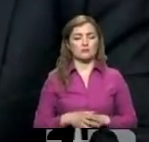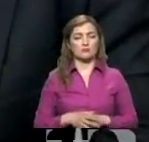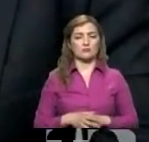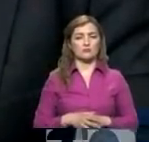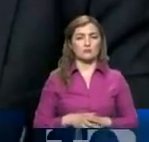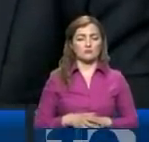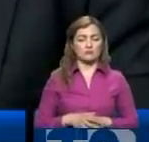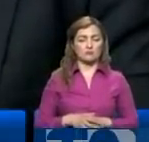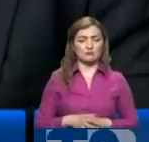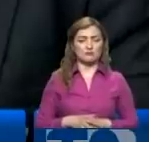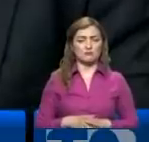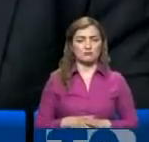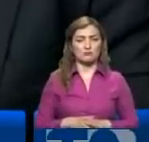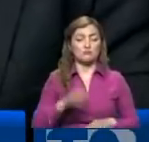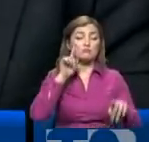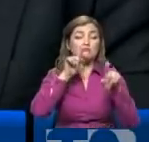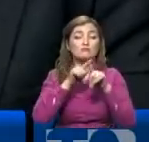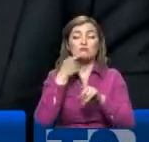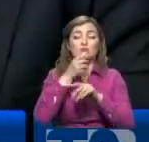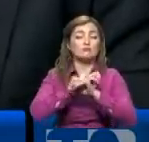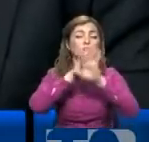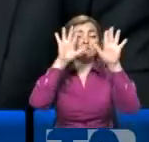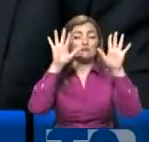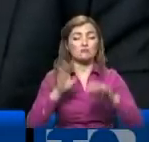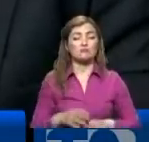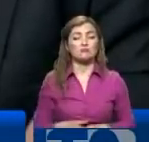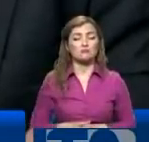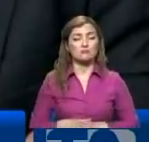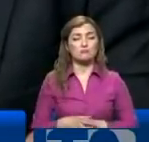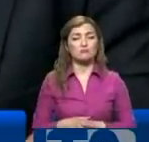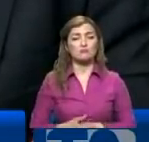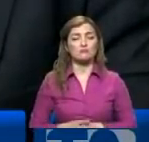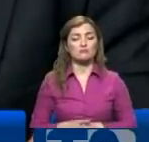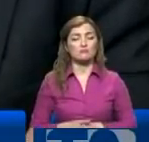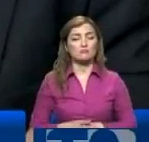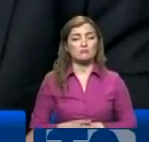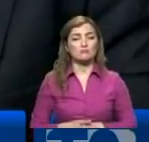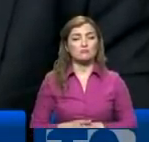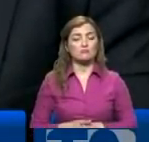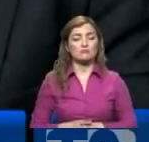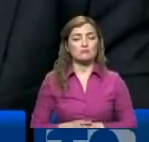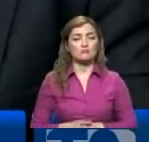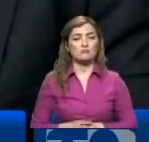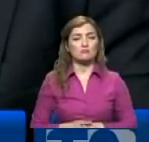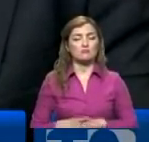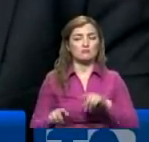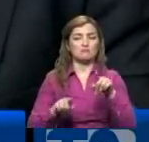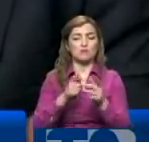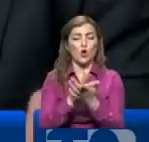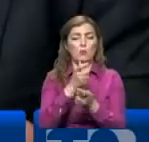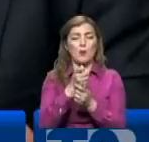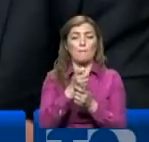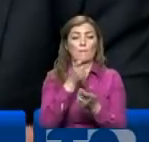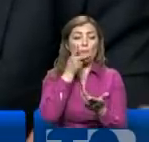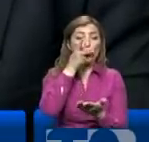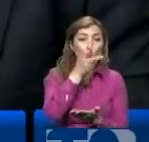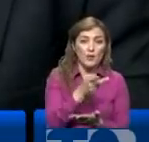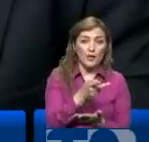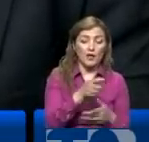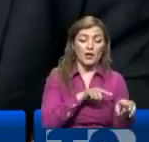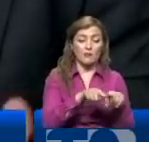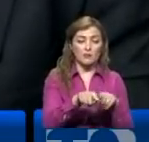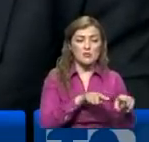acuerdo. En el acuerdo está claramente determinado que va a haber ciertos umbrales en materia de compras públicas donde se va